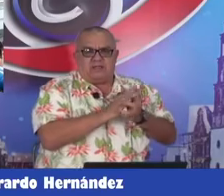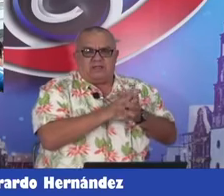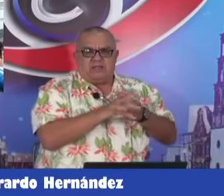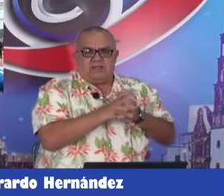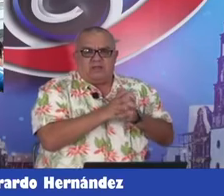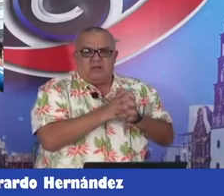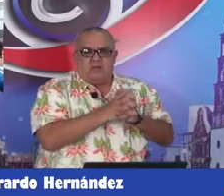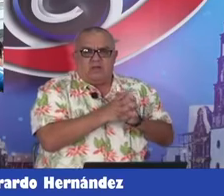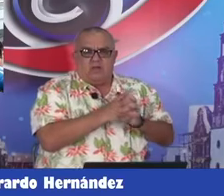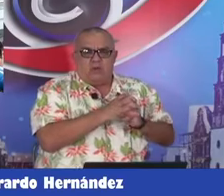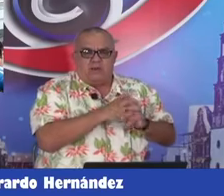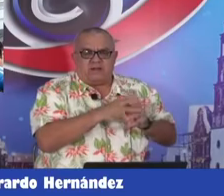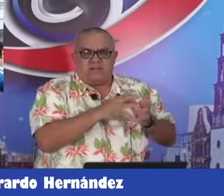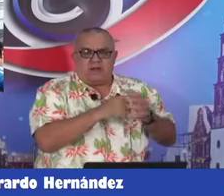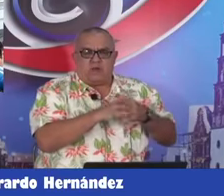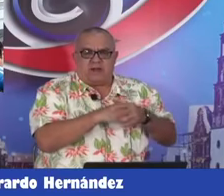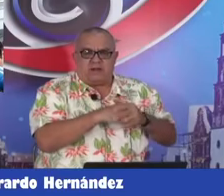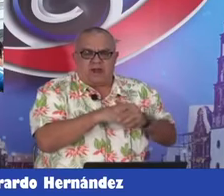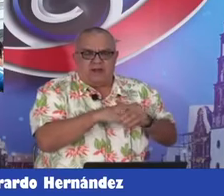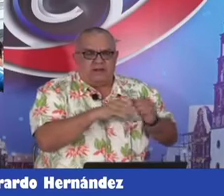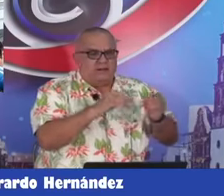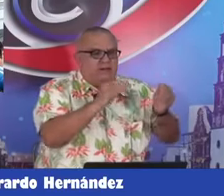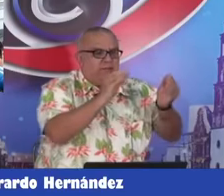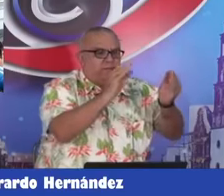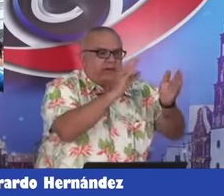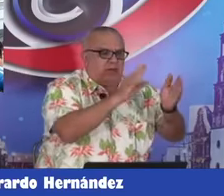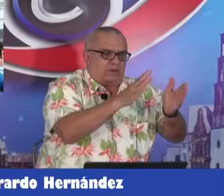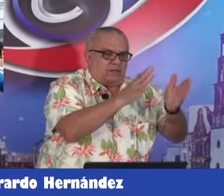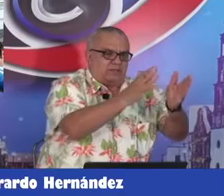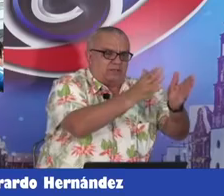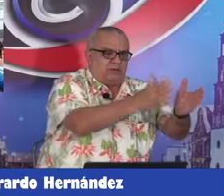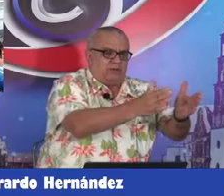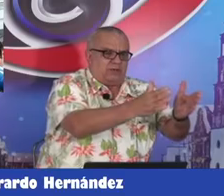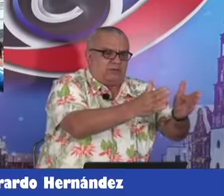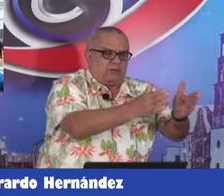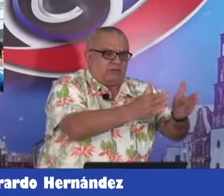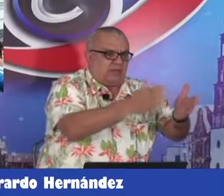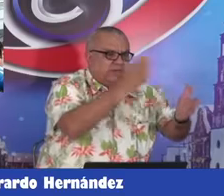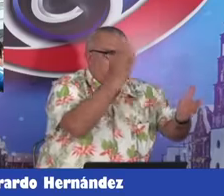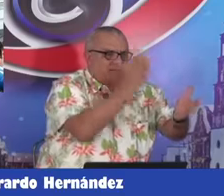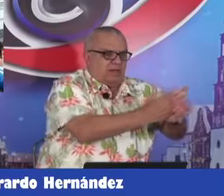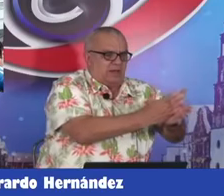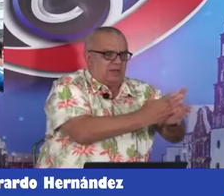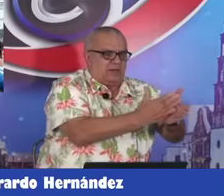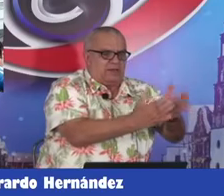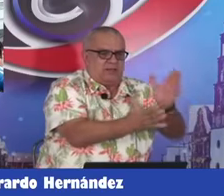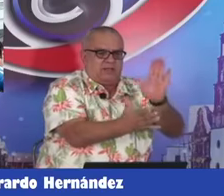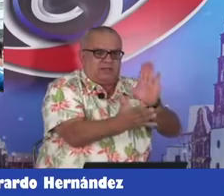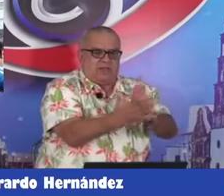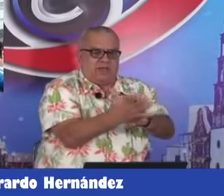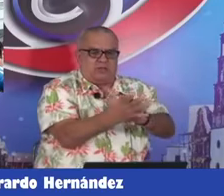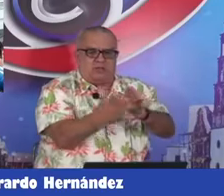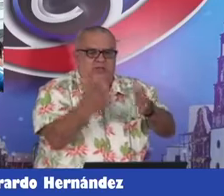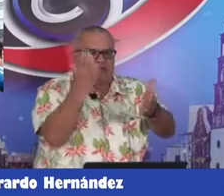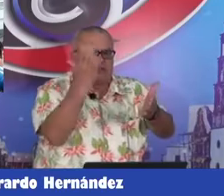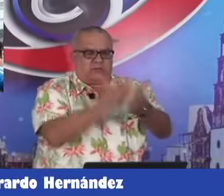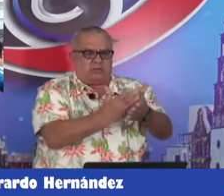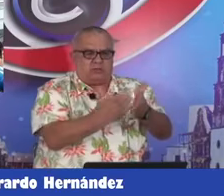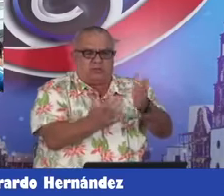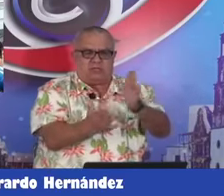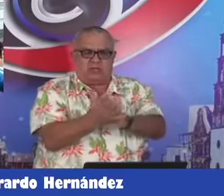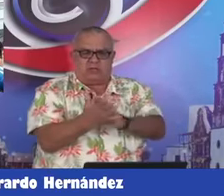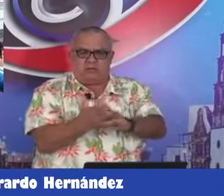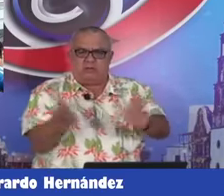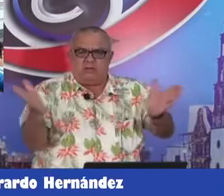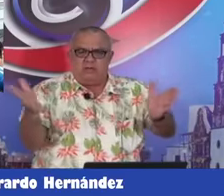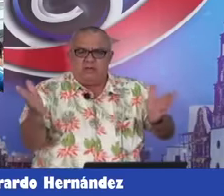es una víctima colateral. Pero le dijeron, aquí está ese gobernador, aquí está, mire, dictamen, aquí está esto otro,